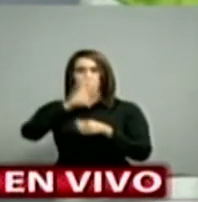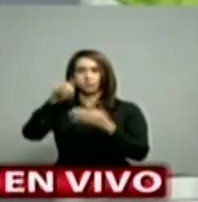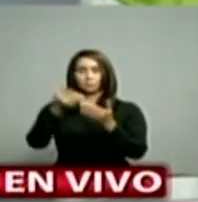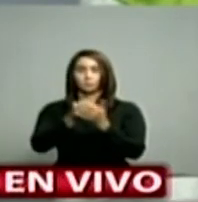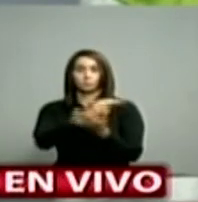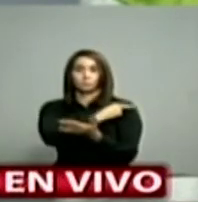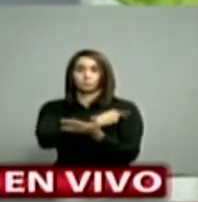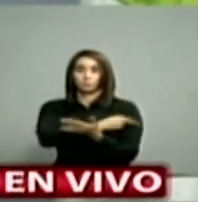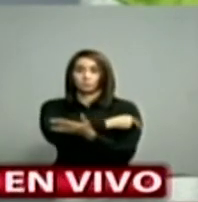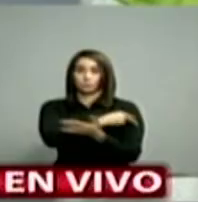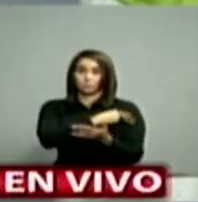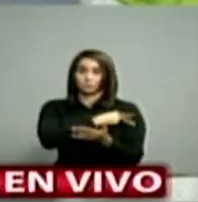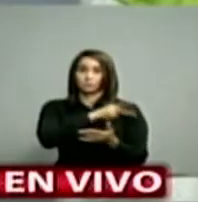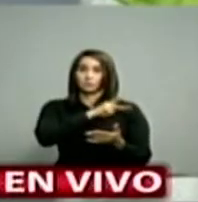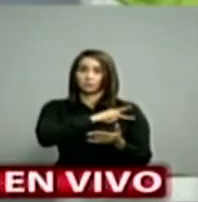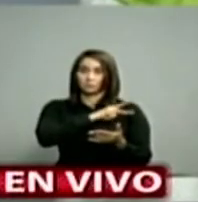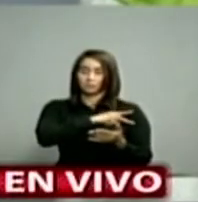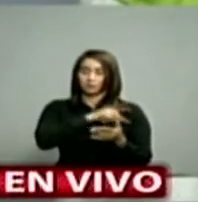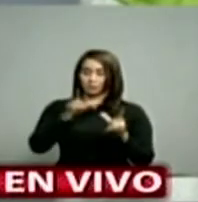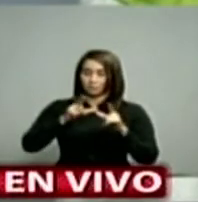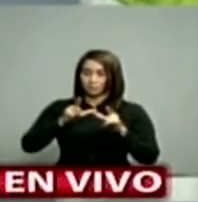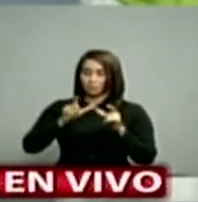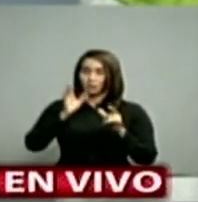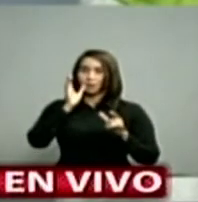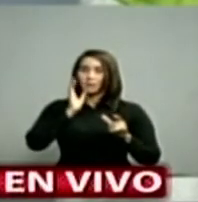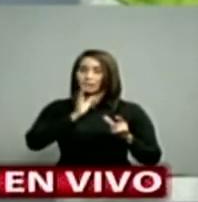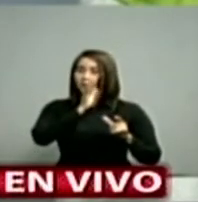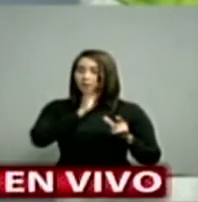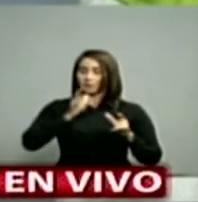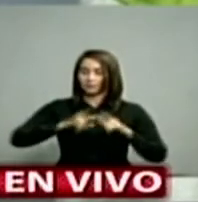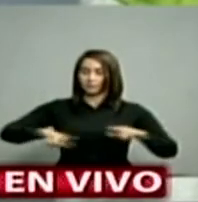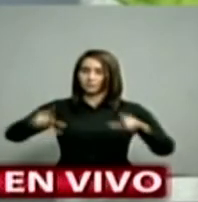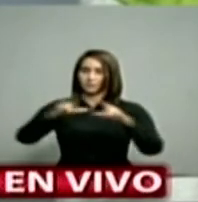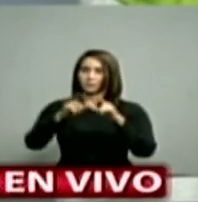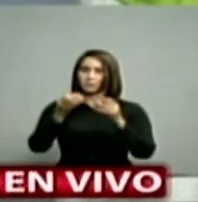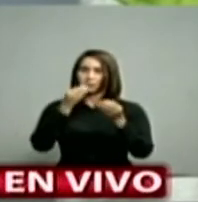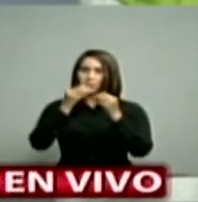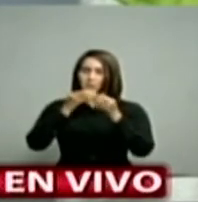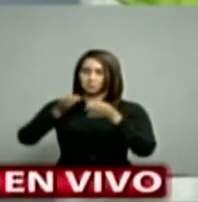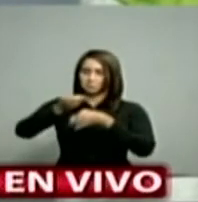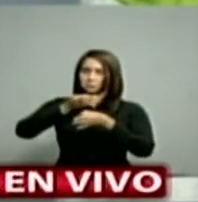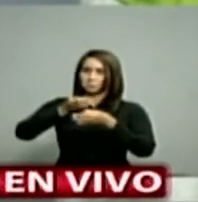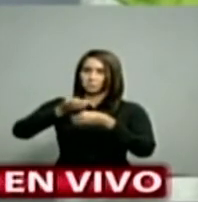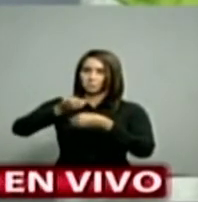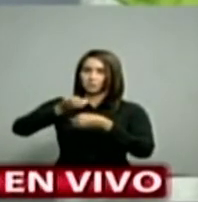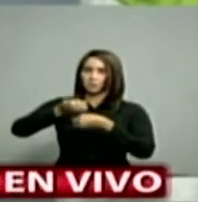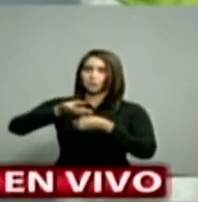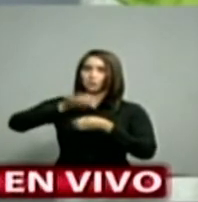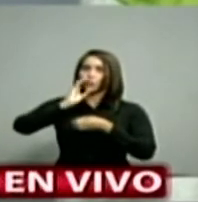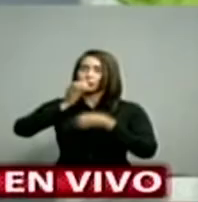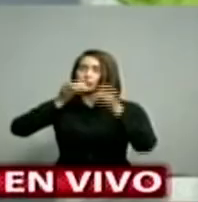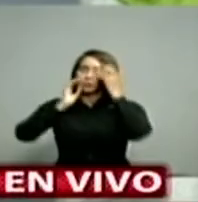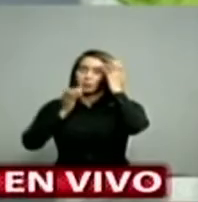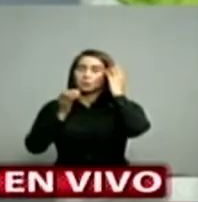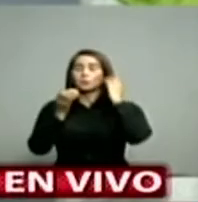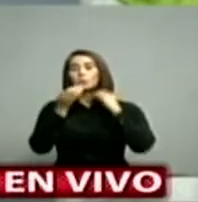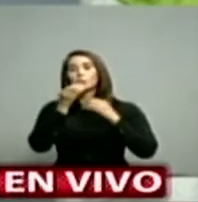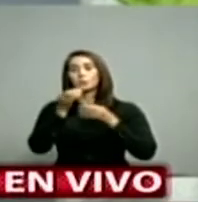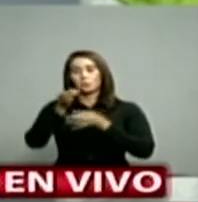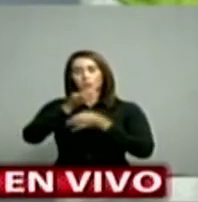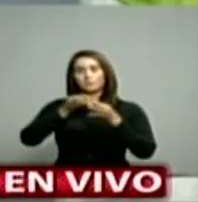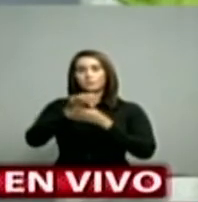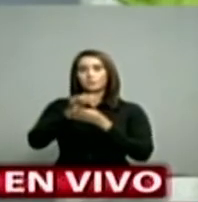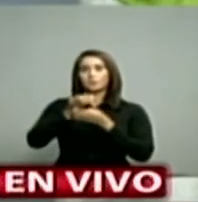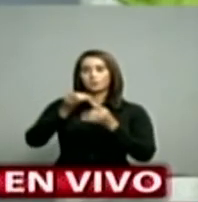clínicas que tengan centros de cafeterías para el expendio de bebidas y alimentos que